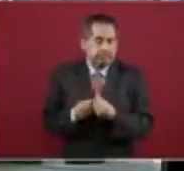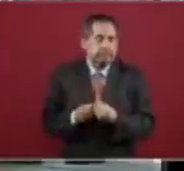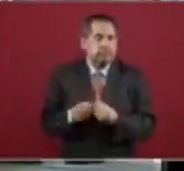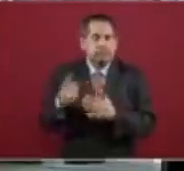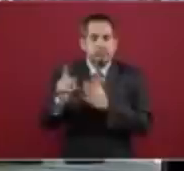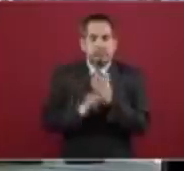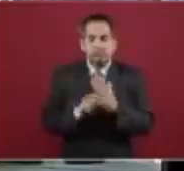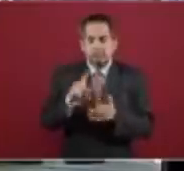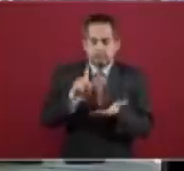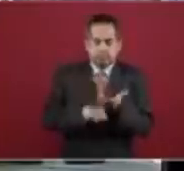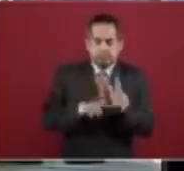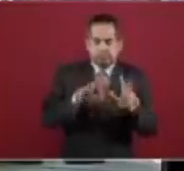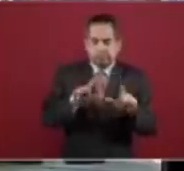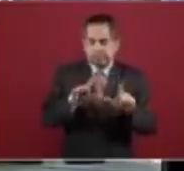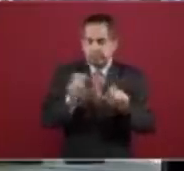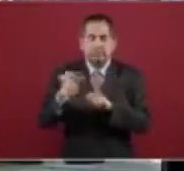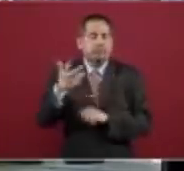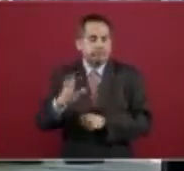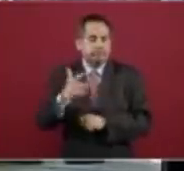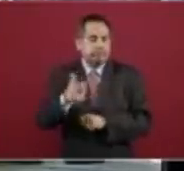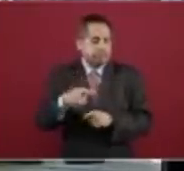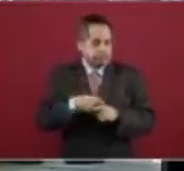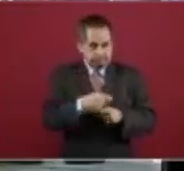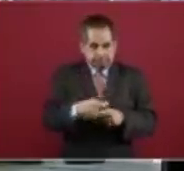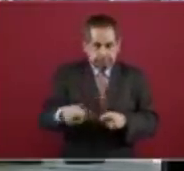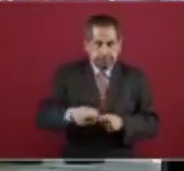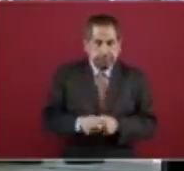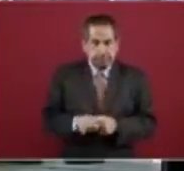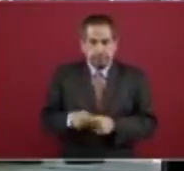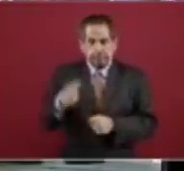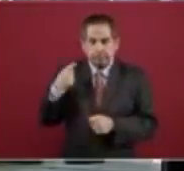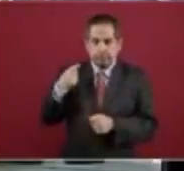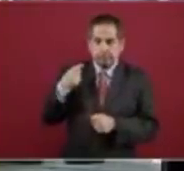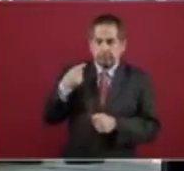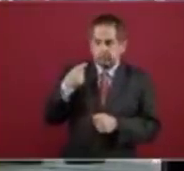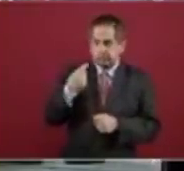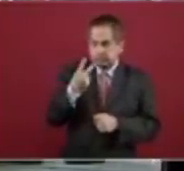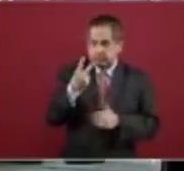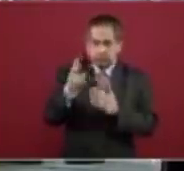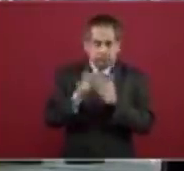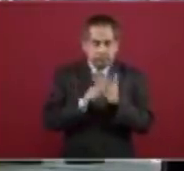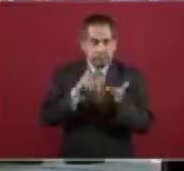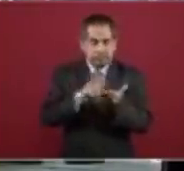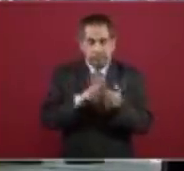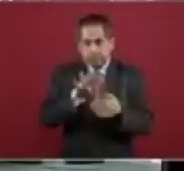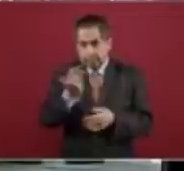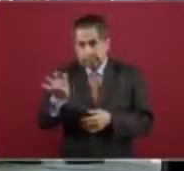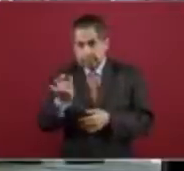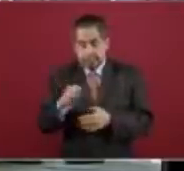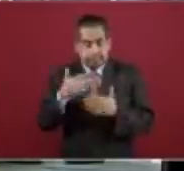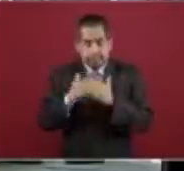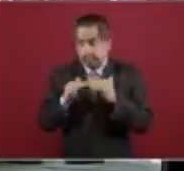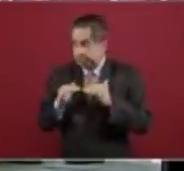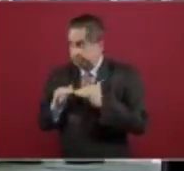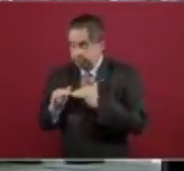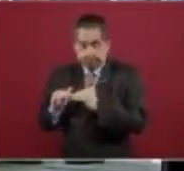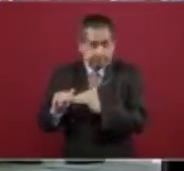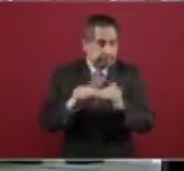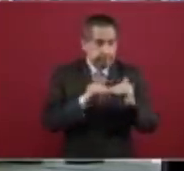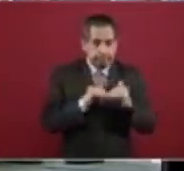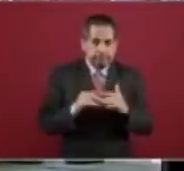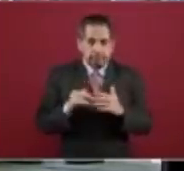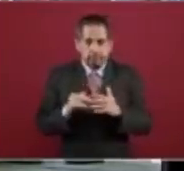mes 1,710 pesos y en 2 meses 3,400. Ahora que se unifica